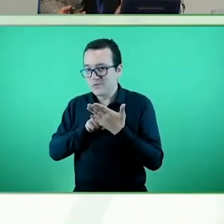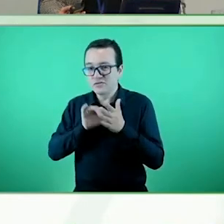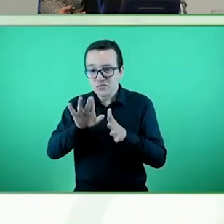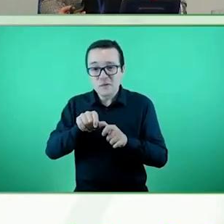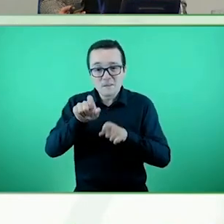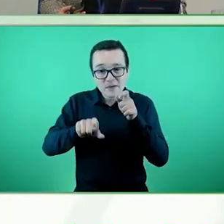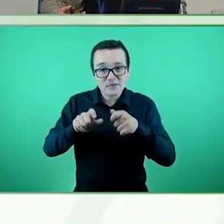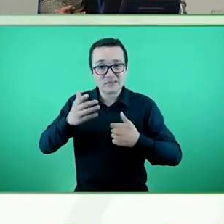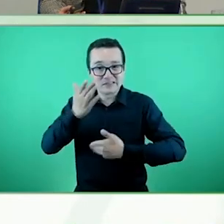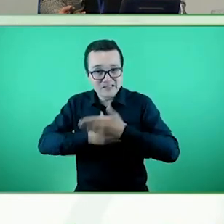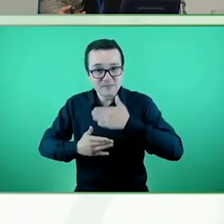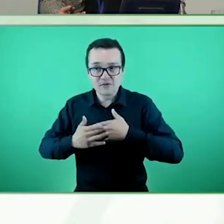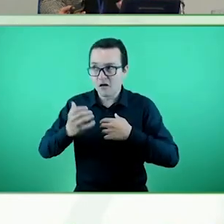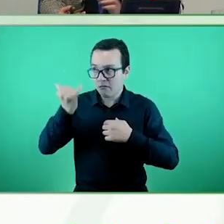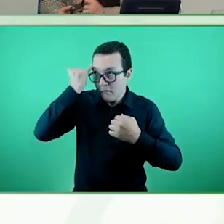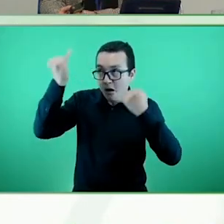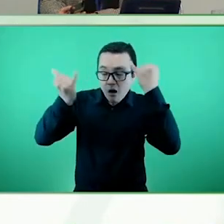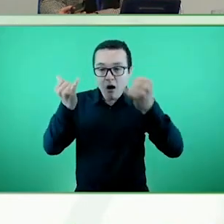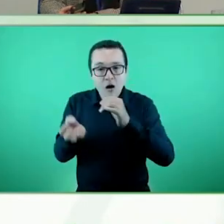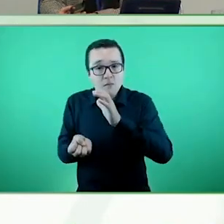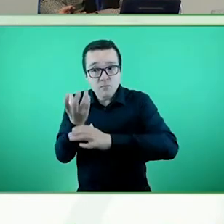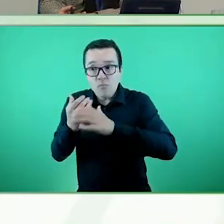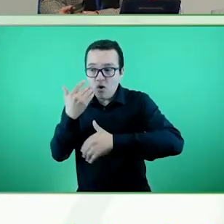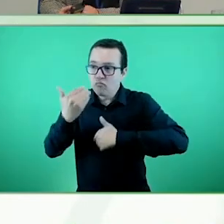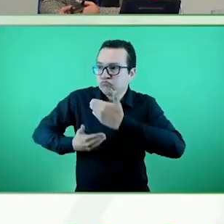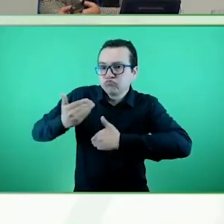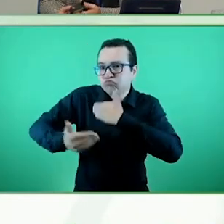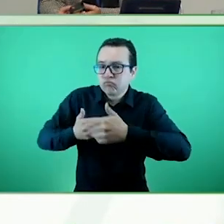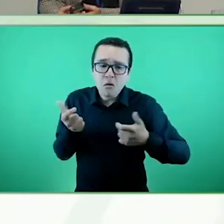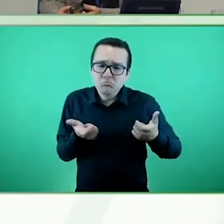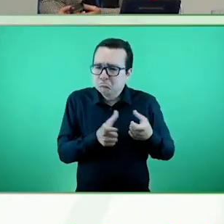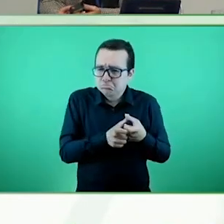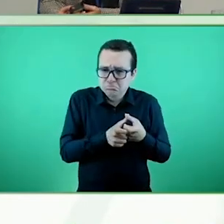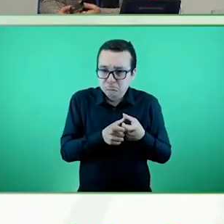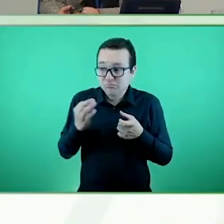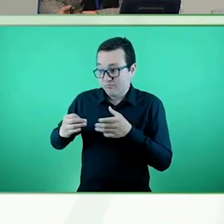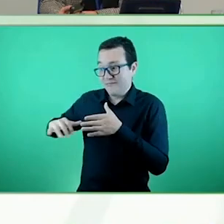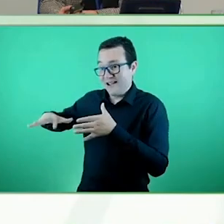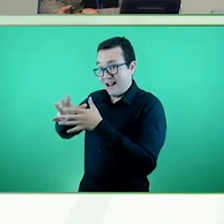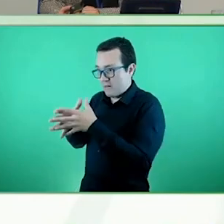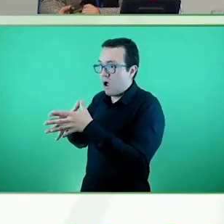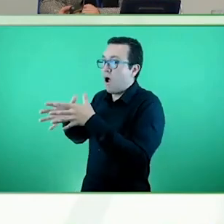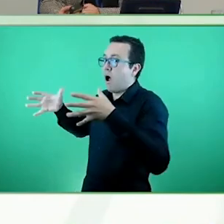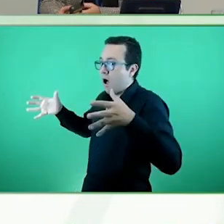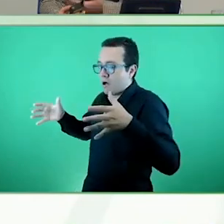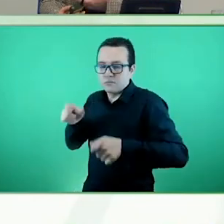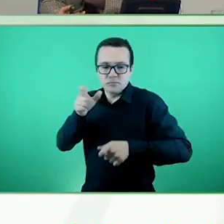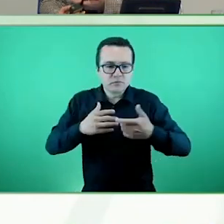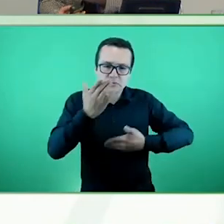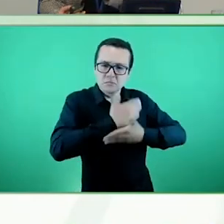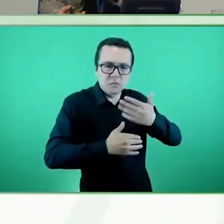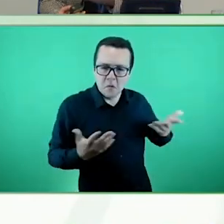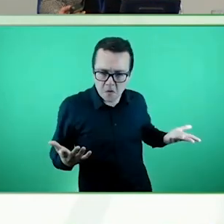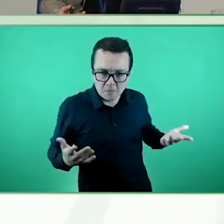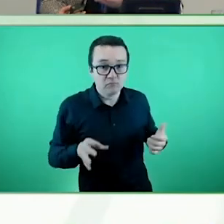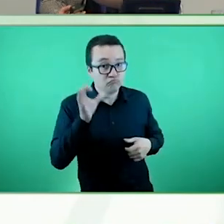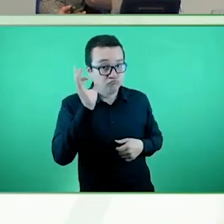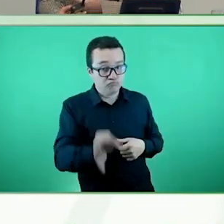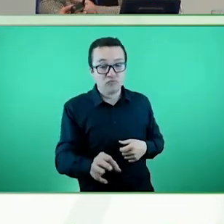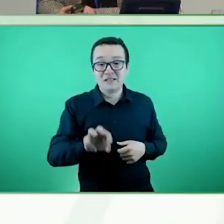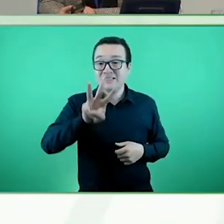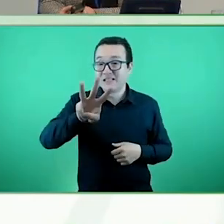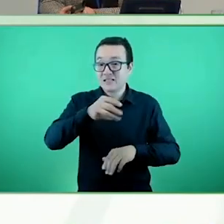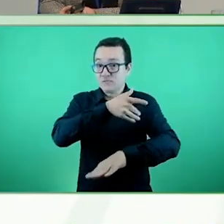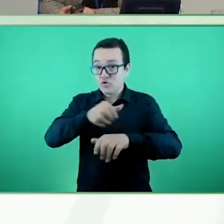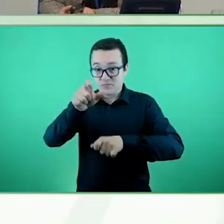de la población general. De hecho, de los más de 3 millones de personas afiliadas en España o registradas